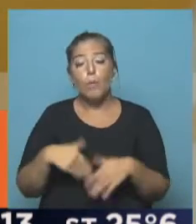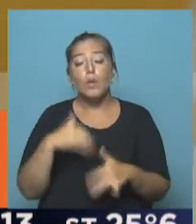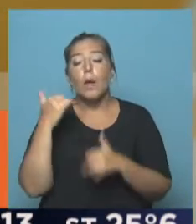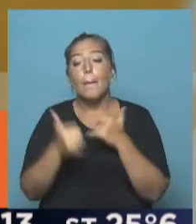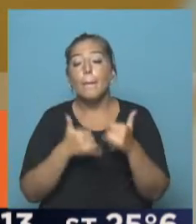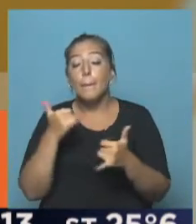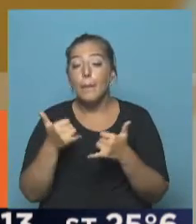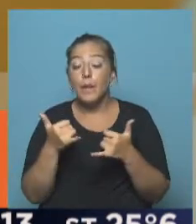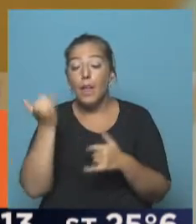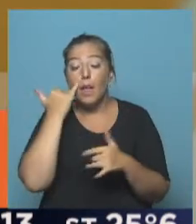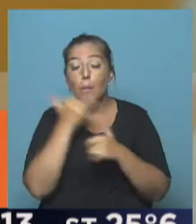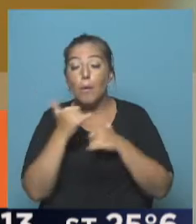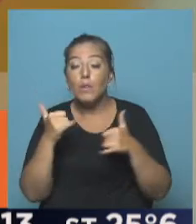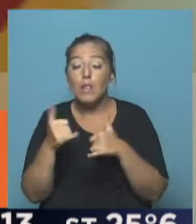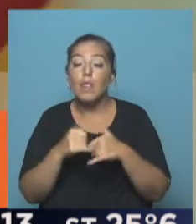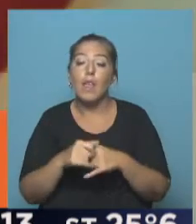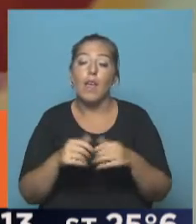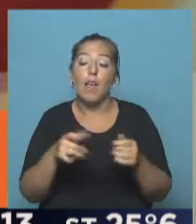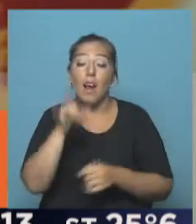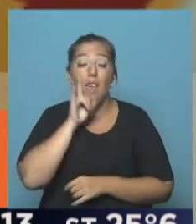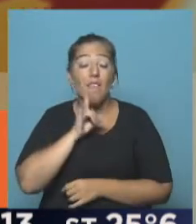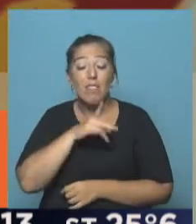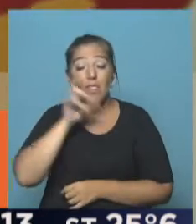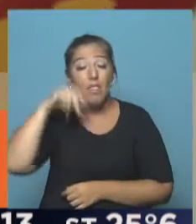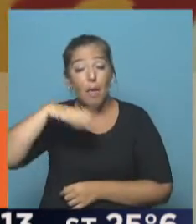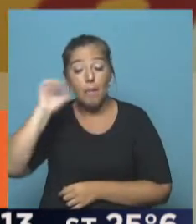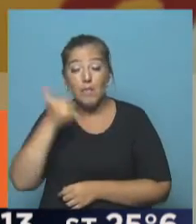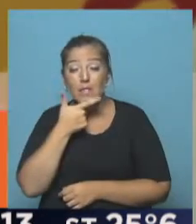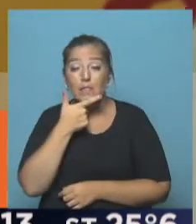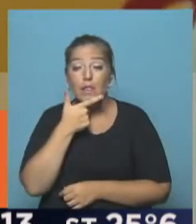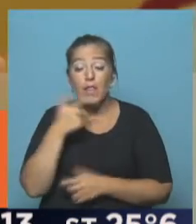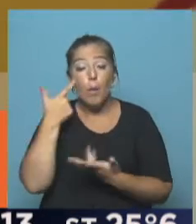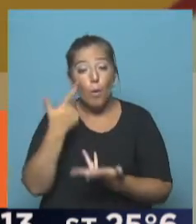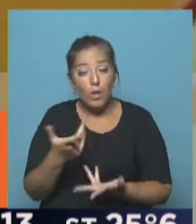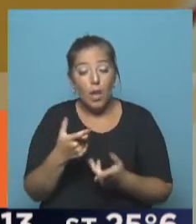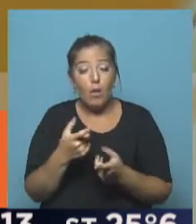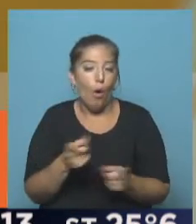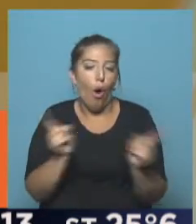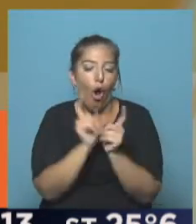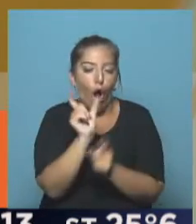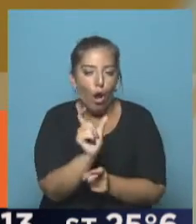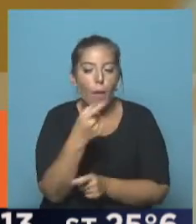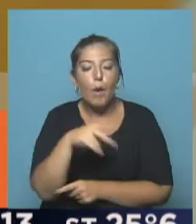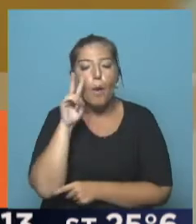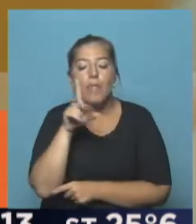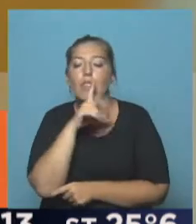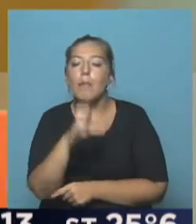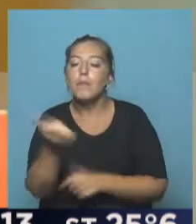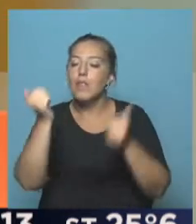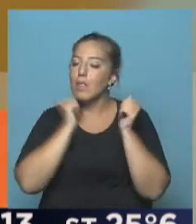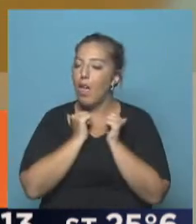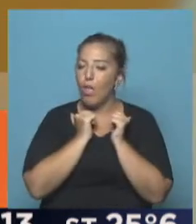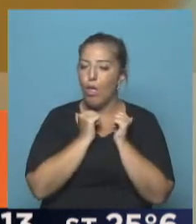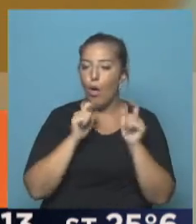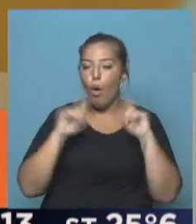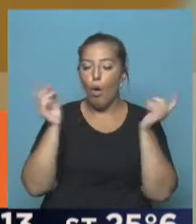la publicidad de la revista Times de esta semana, en donde te proyectan un corto de unos segundos, pero vos ves a un Donald Trump sentado en el